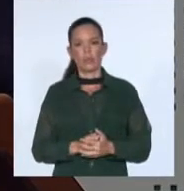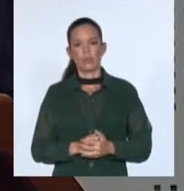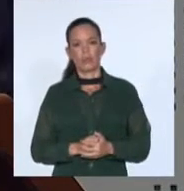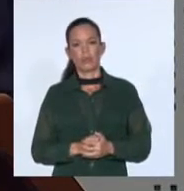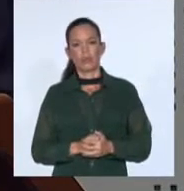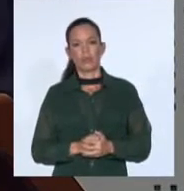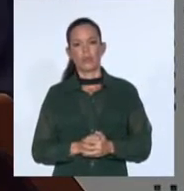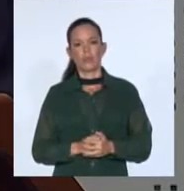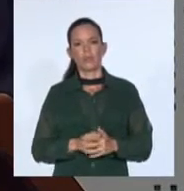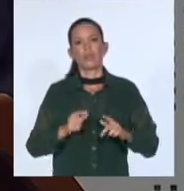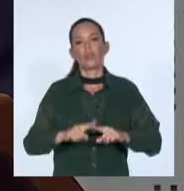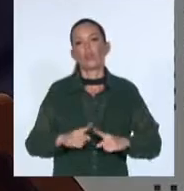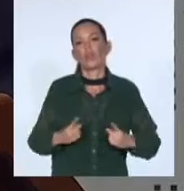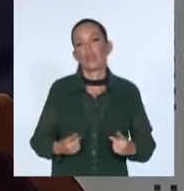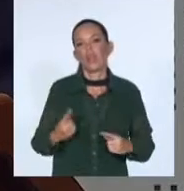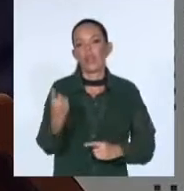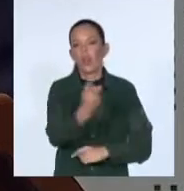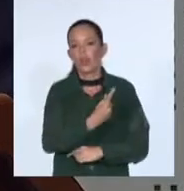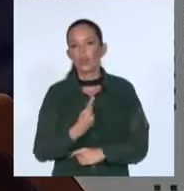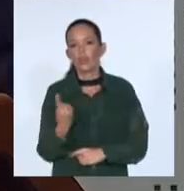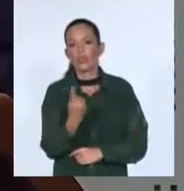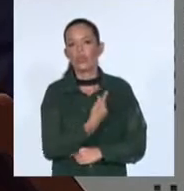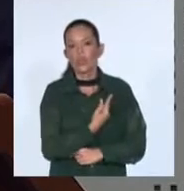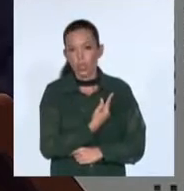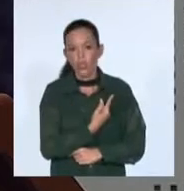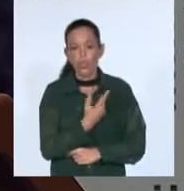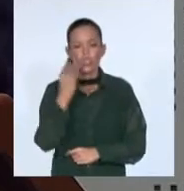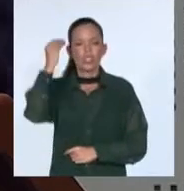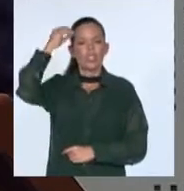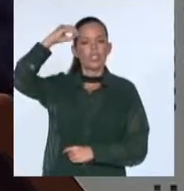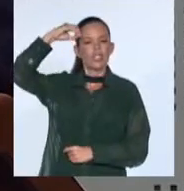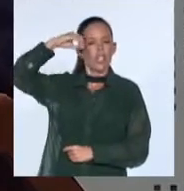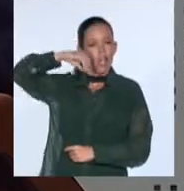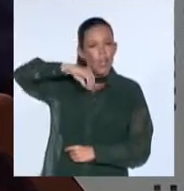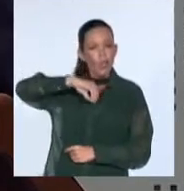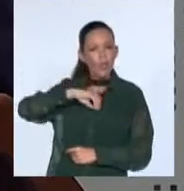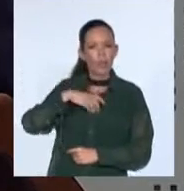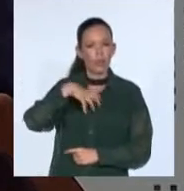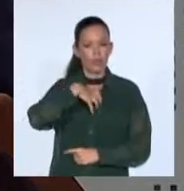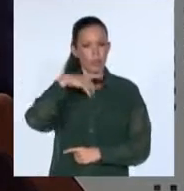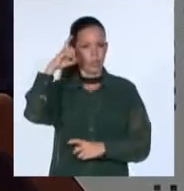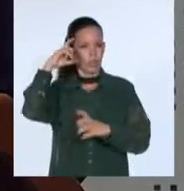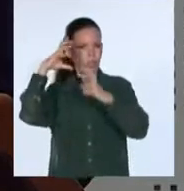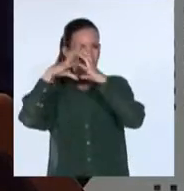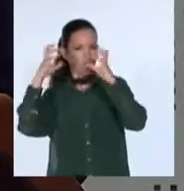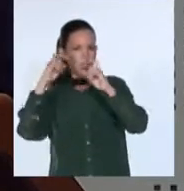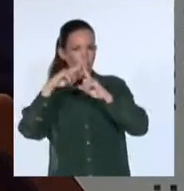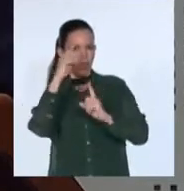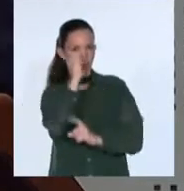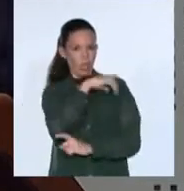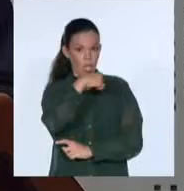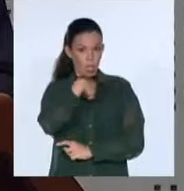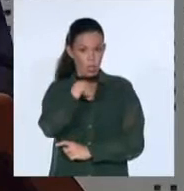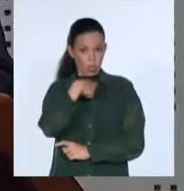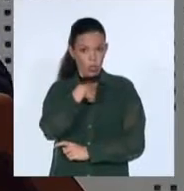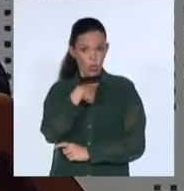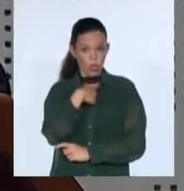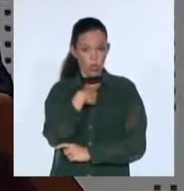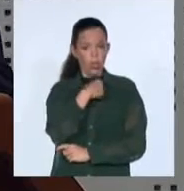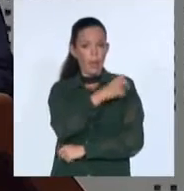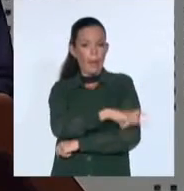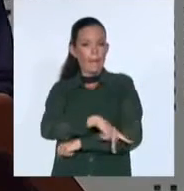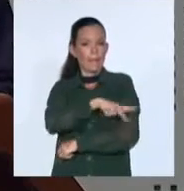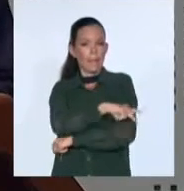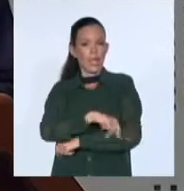Porque nosotros somos países que hemos sabido desarrollar la ciencia y la tecnología. Yo vengo de un país que ha desarrollado